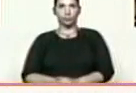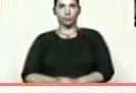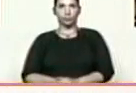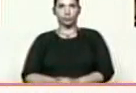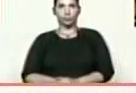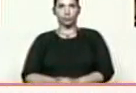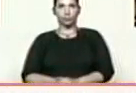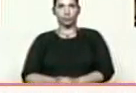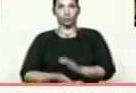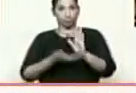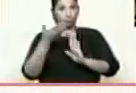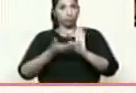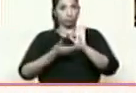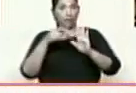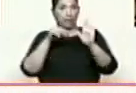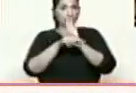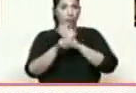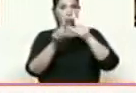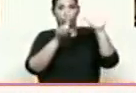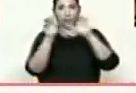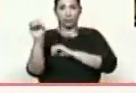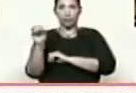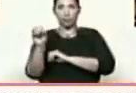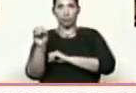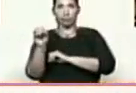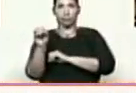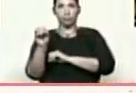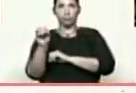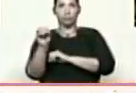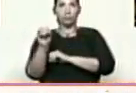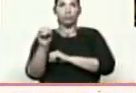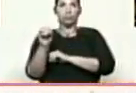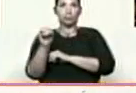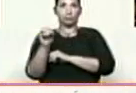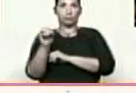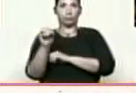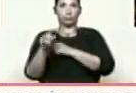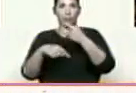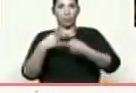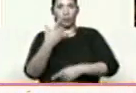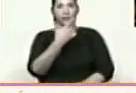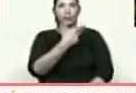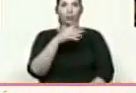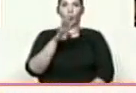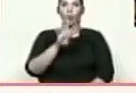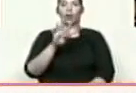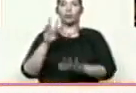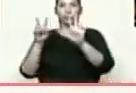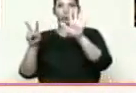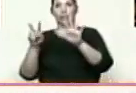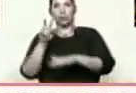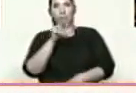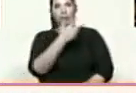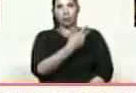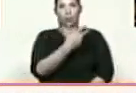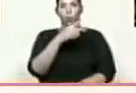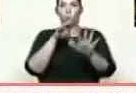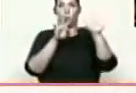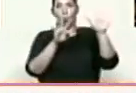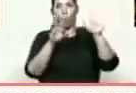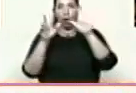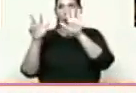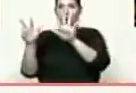Eso es muy importante, está en el artículo 70, que después se pone en el 347, 348 y 349 para establecer lo que